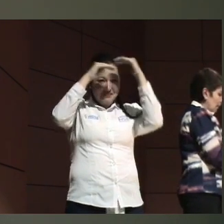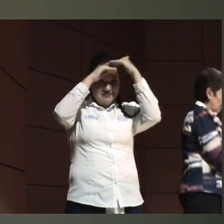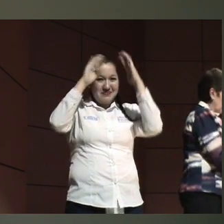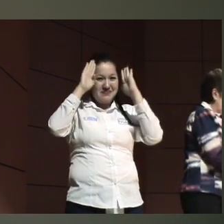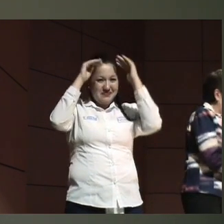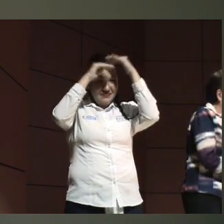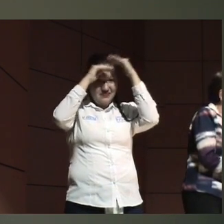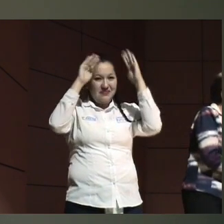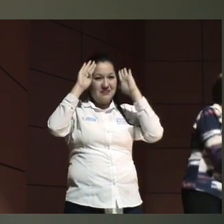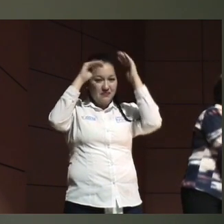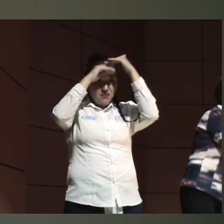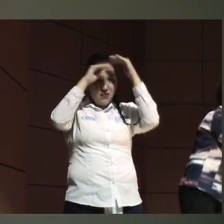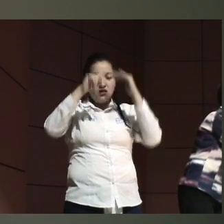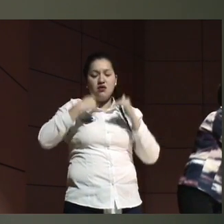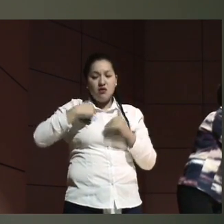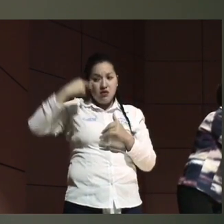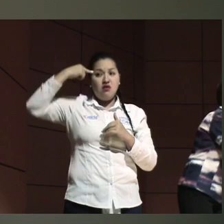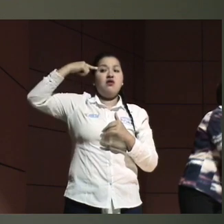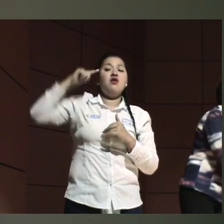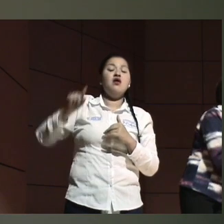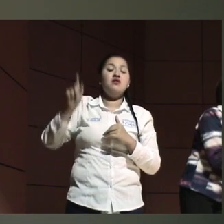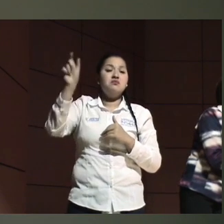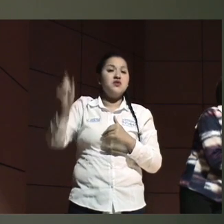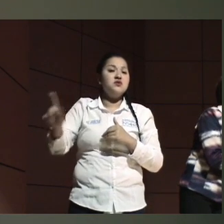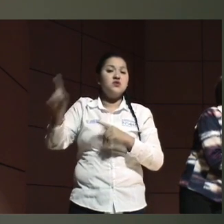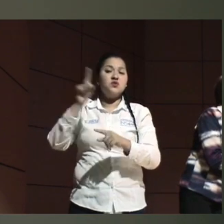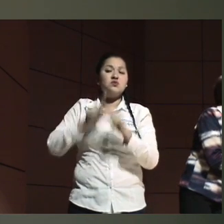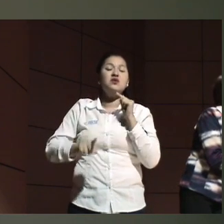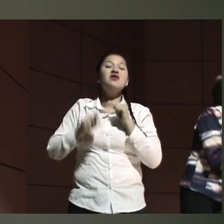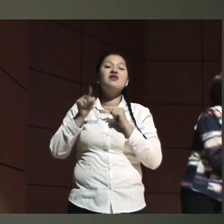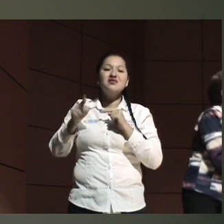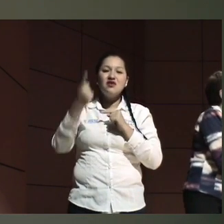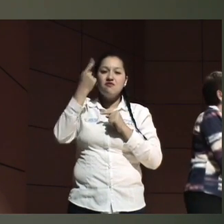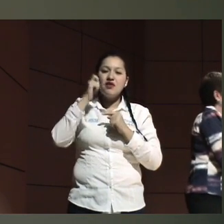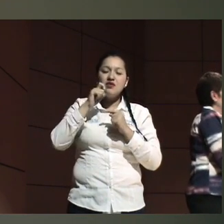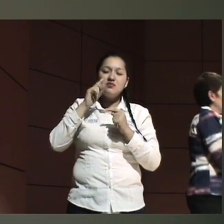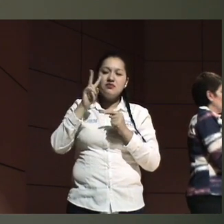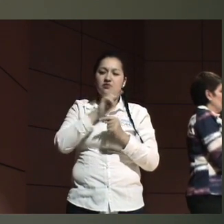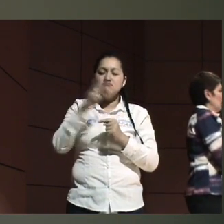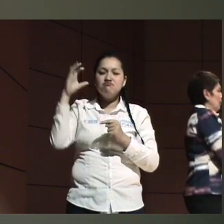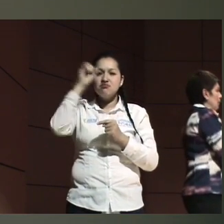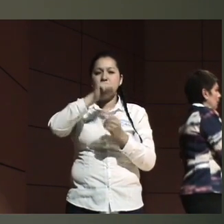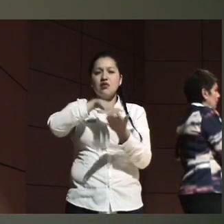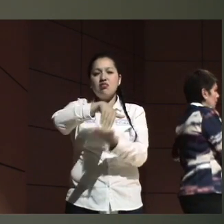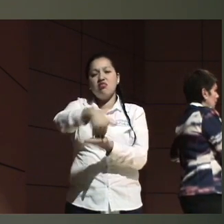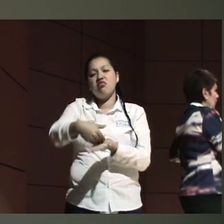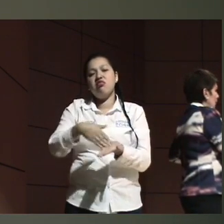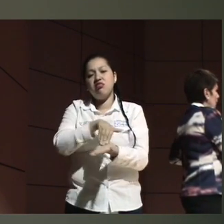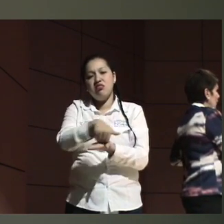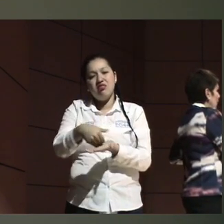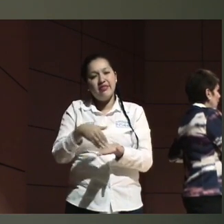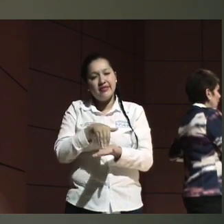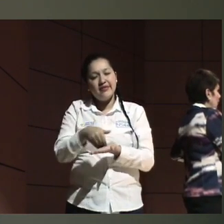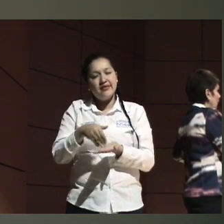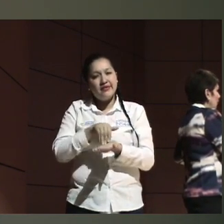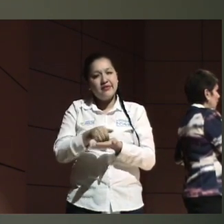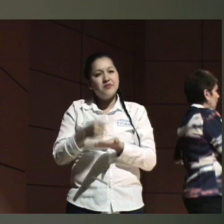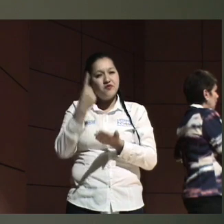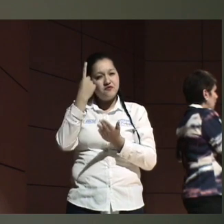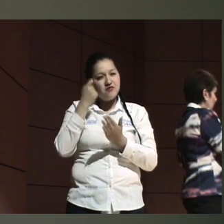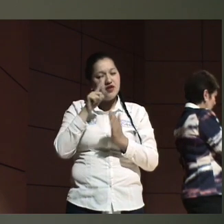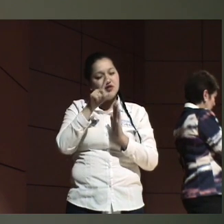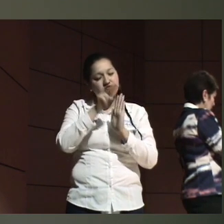medicina donde lo que iban era a reforzar la falencia a reforzar la condición de